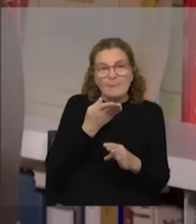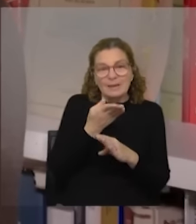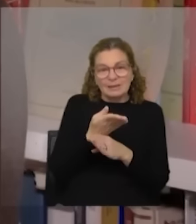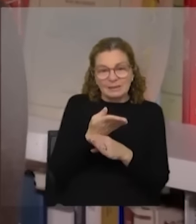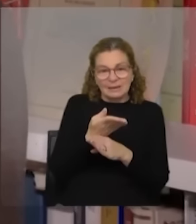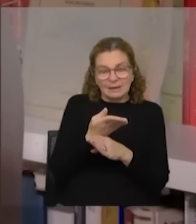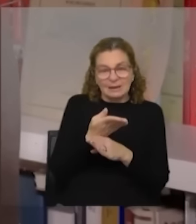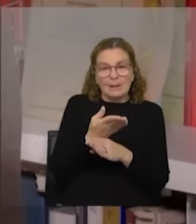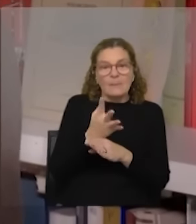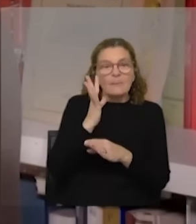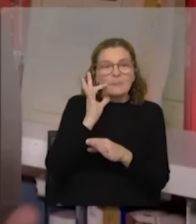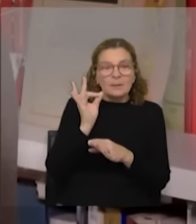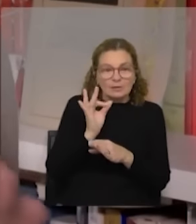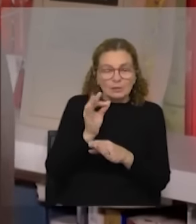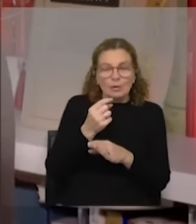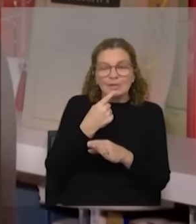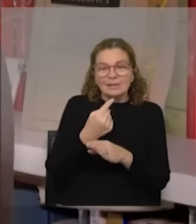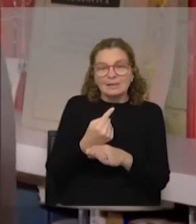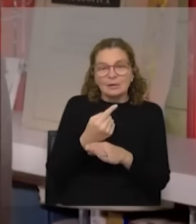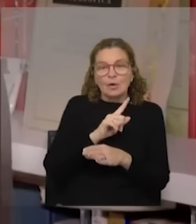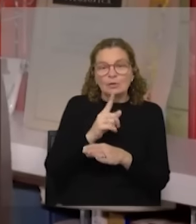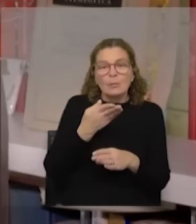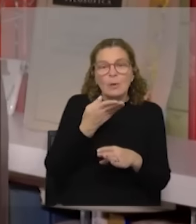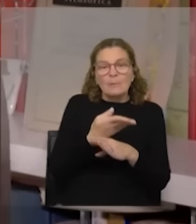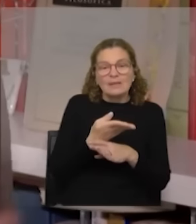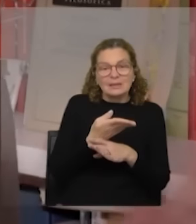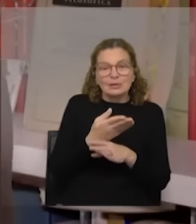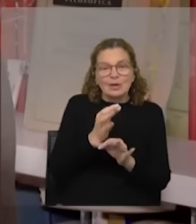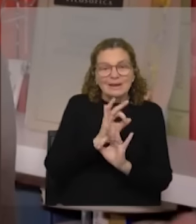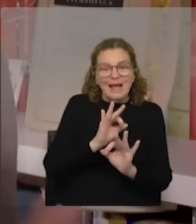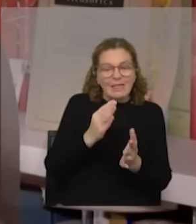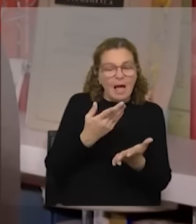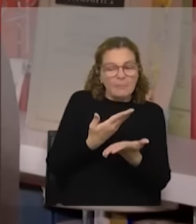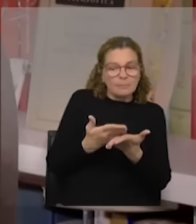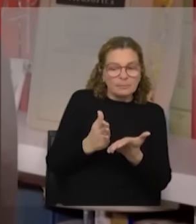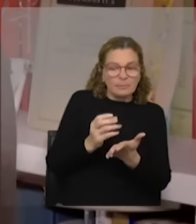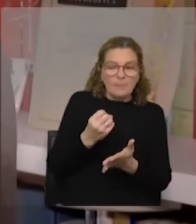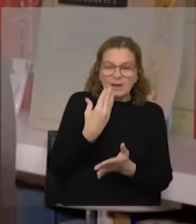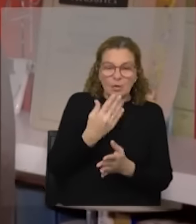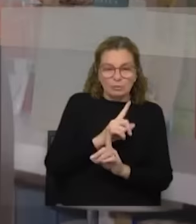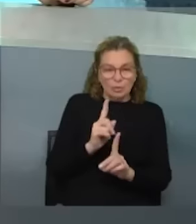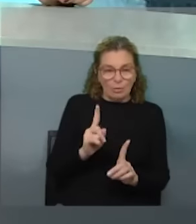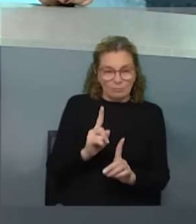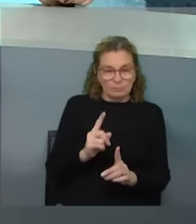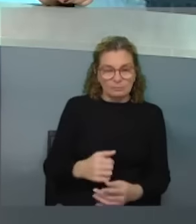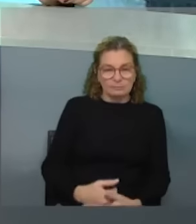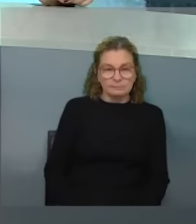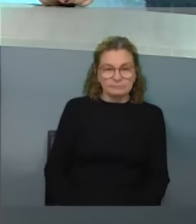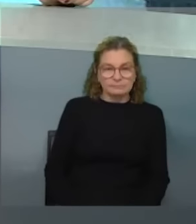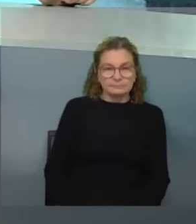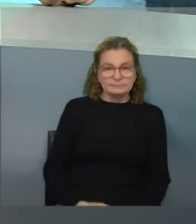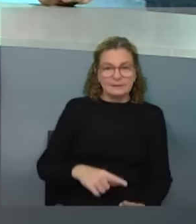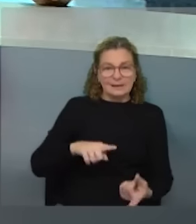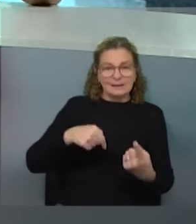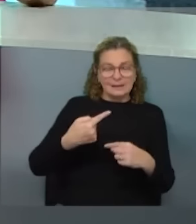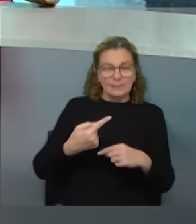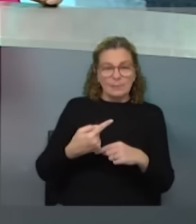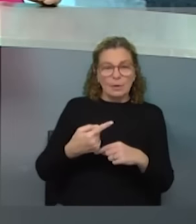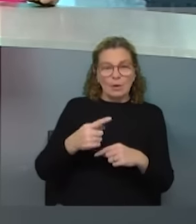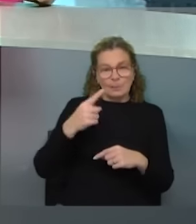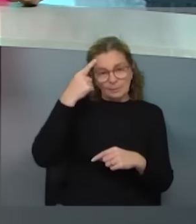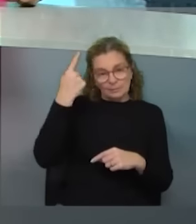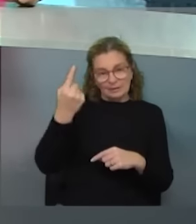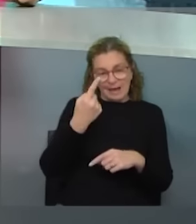misericordia En el sentido de que no estamos pidiendo ningún tratamiento preferencial y seguimos en modo previo de segmento